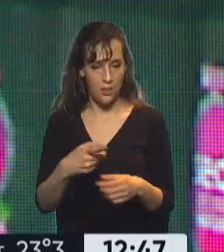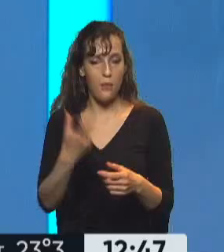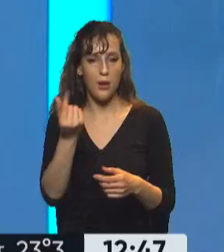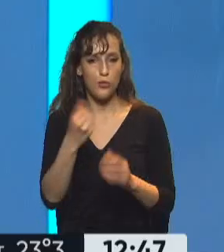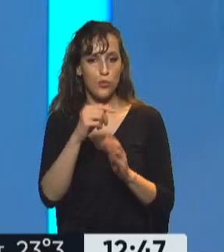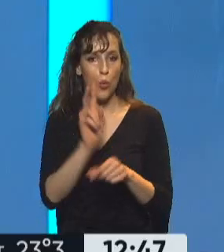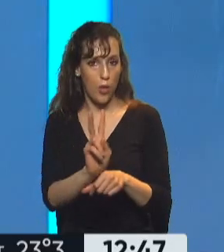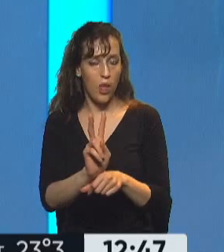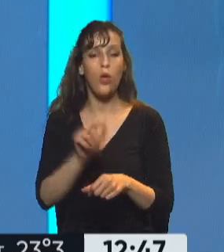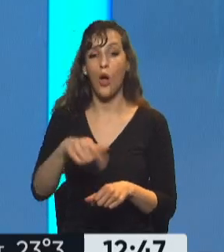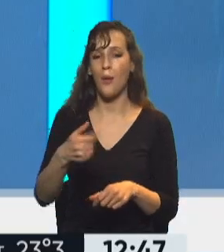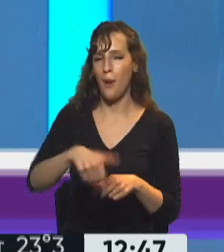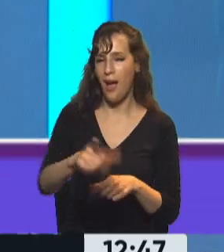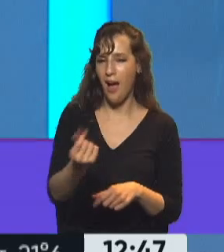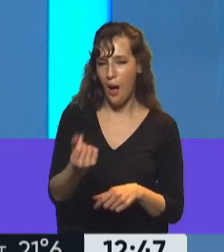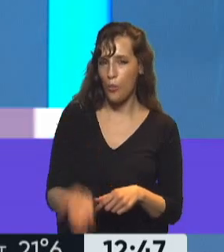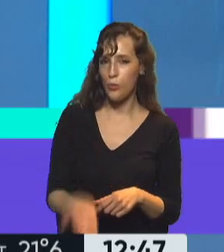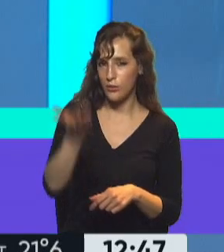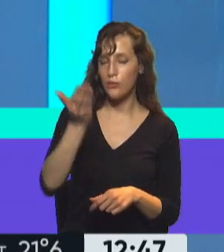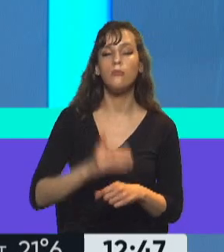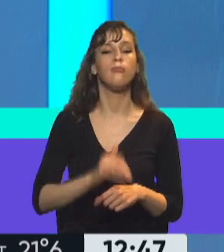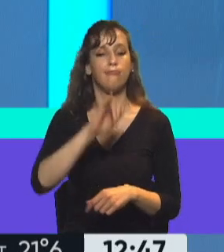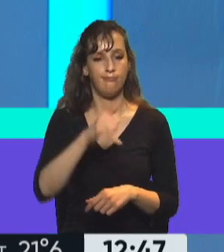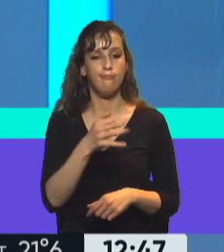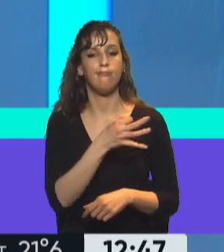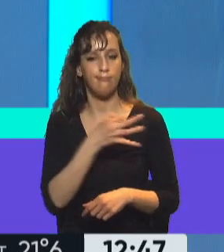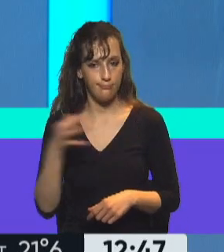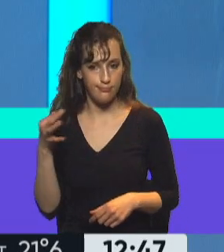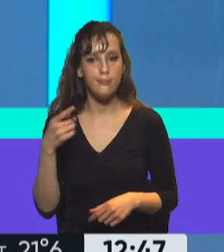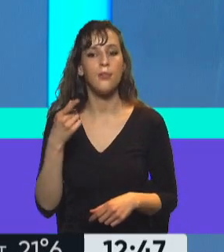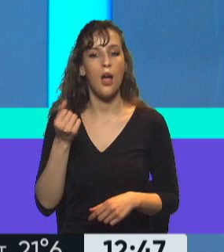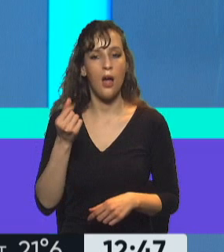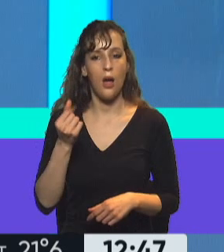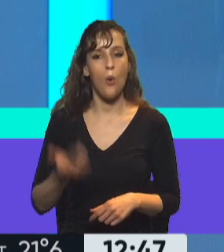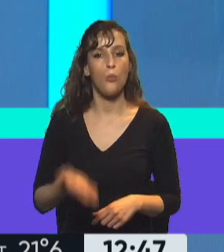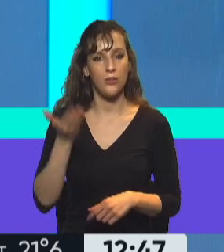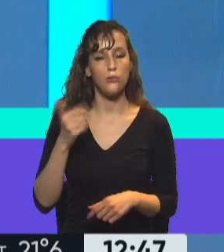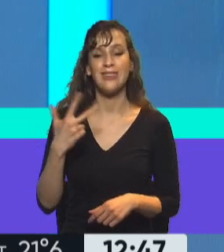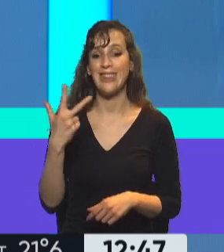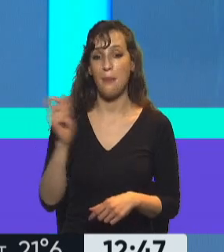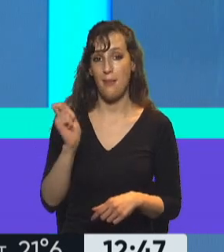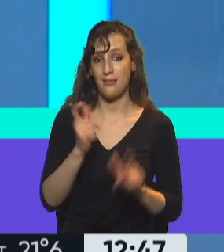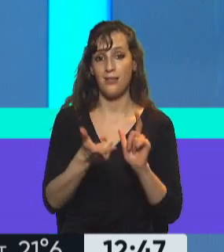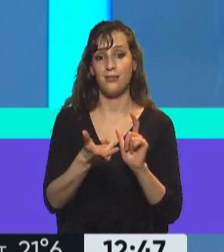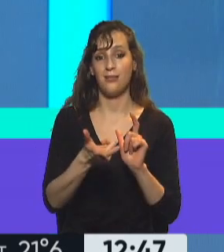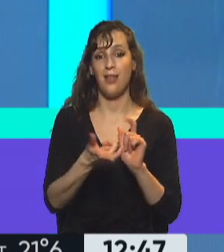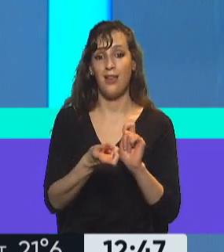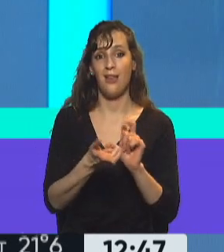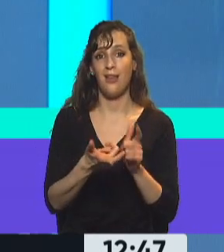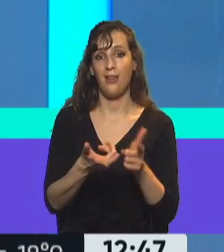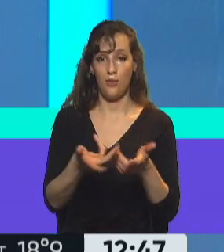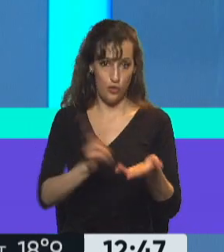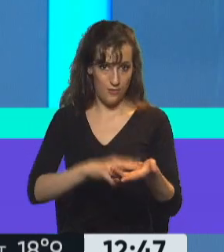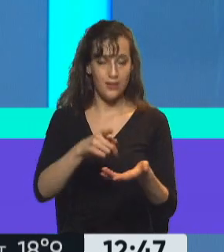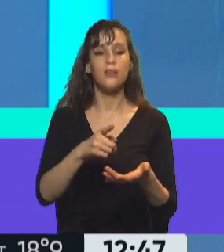aumentos exactamente en qué aumento promedio de los valores recordemos se renovó por tres meses decías el aumento promedio